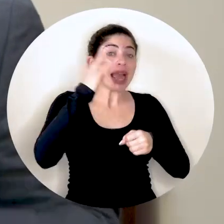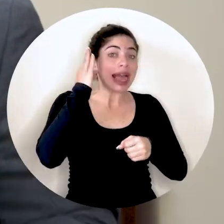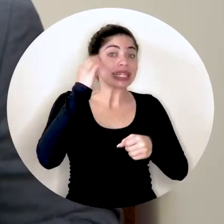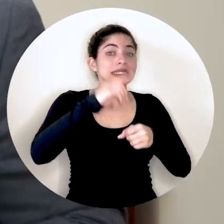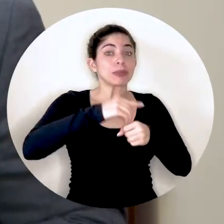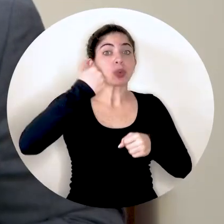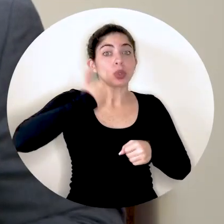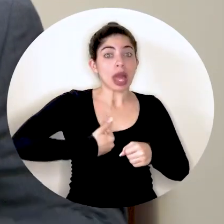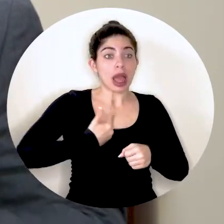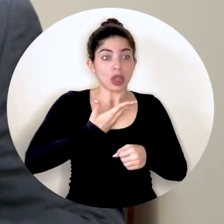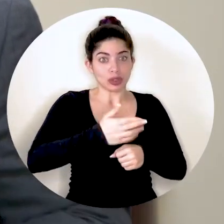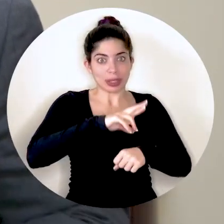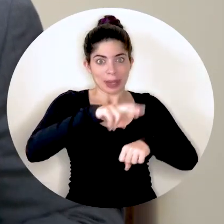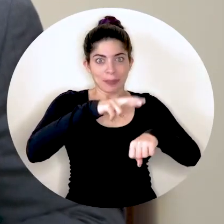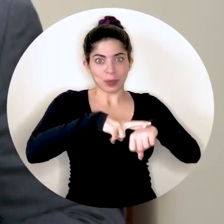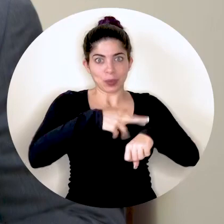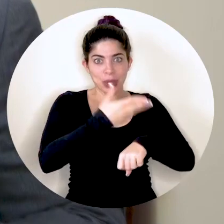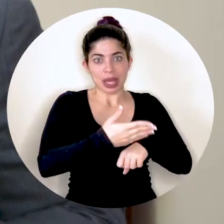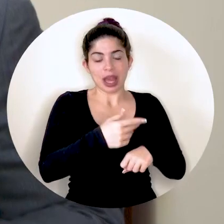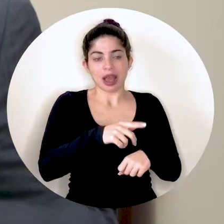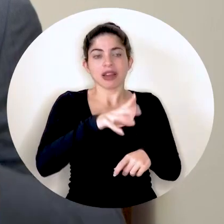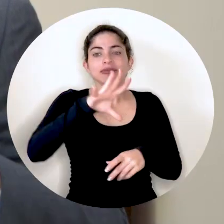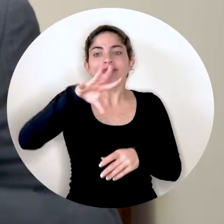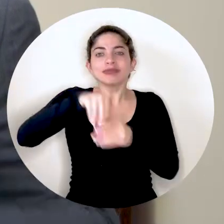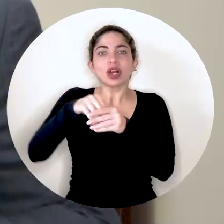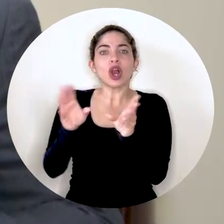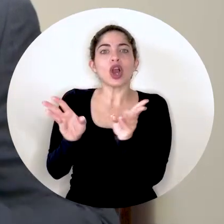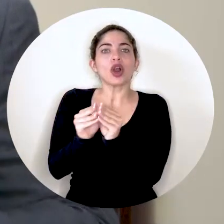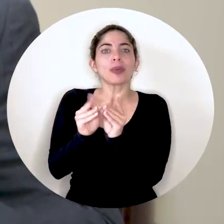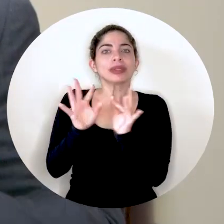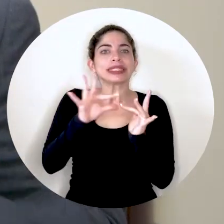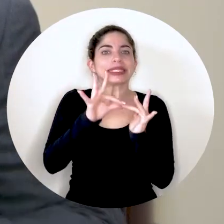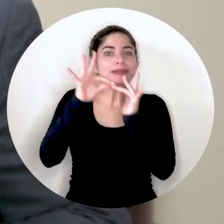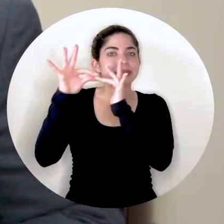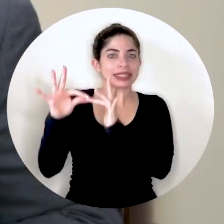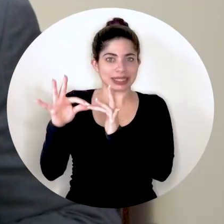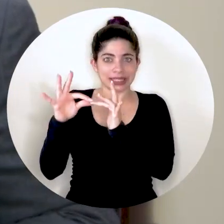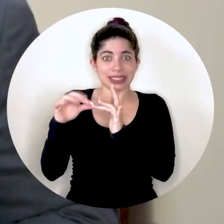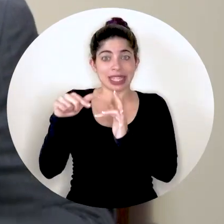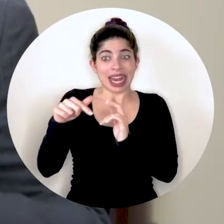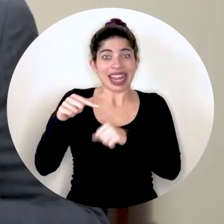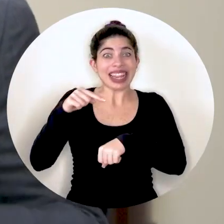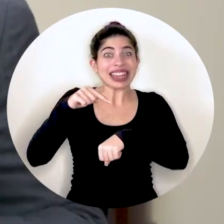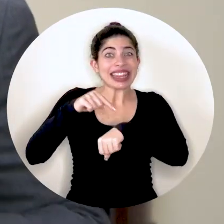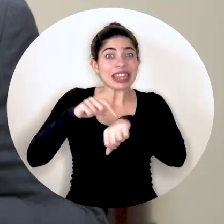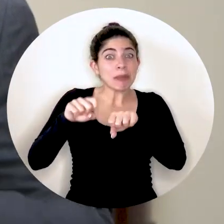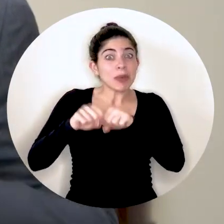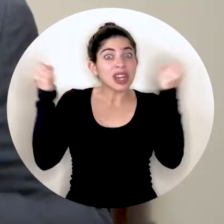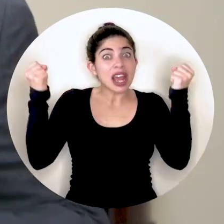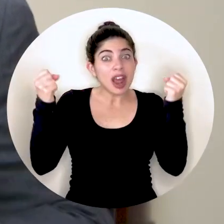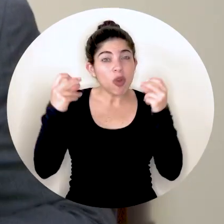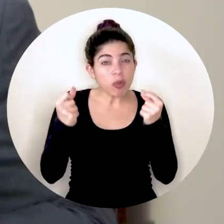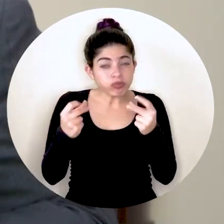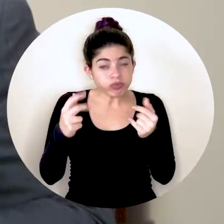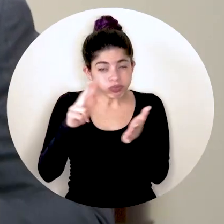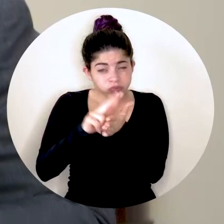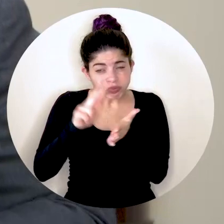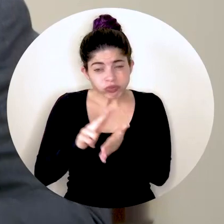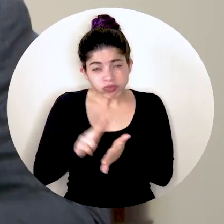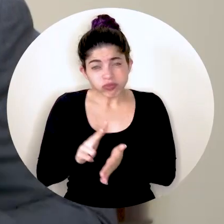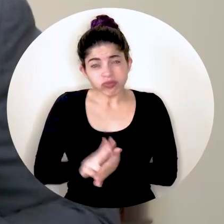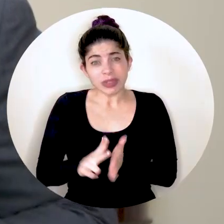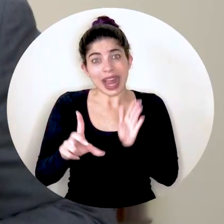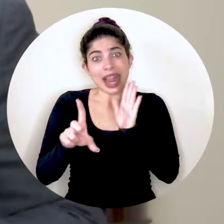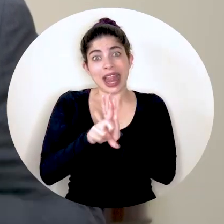diputadas y los diputados de la República, a los que conformaron la Comisión Especial, que en un tiempo récord